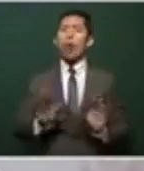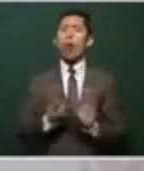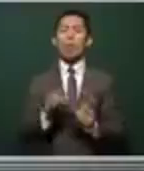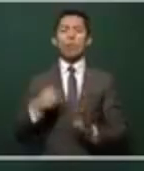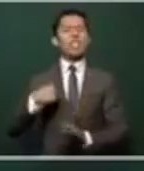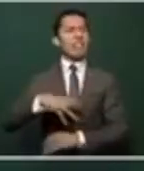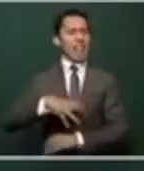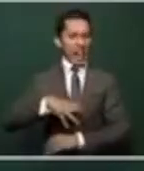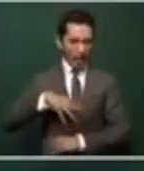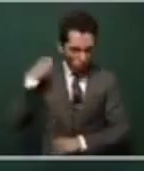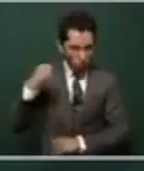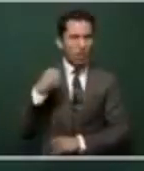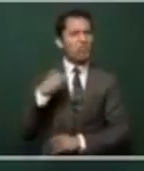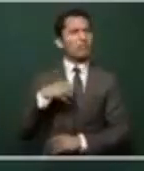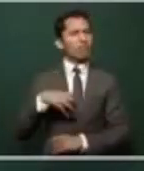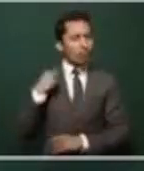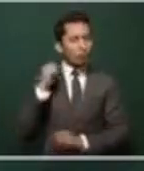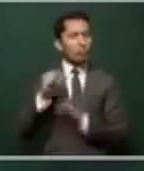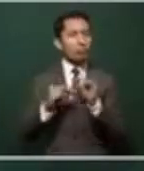Hablaba yo de a ver cuándo